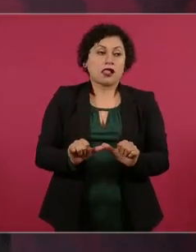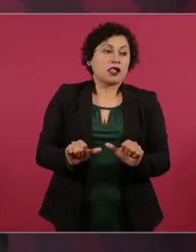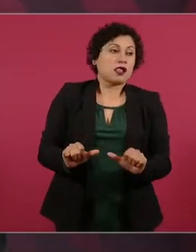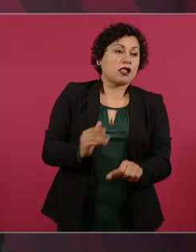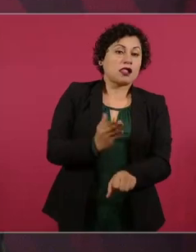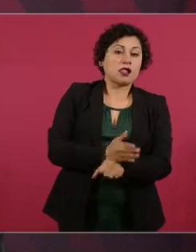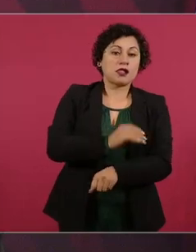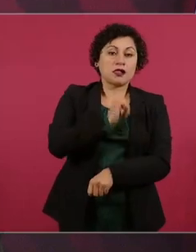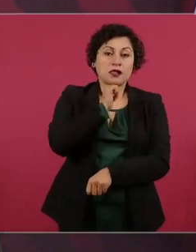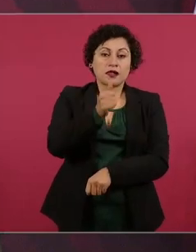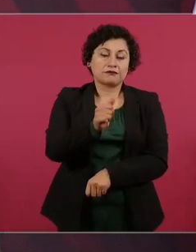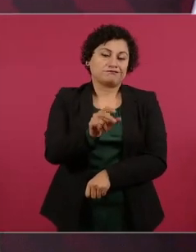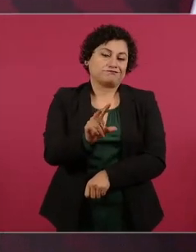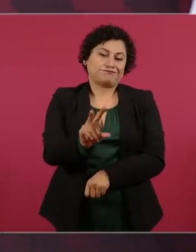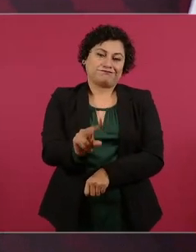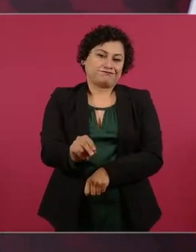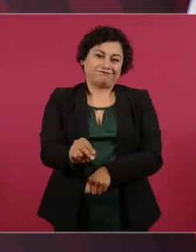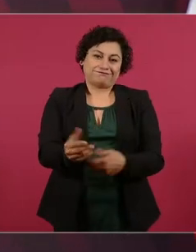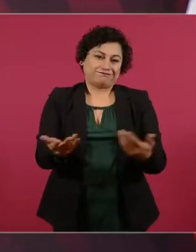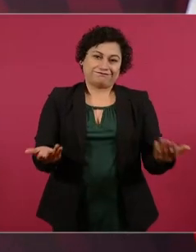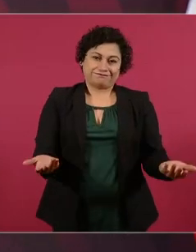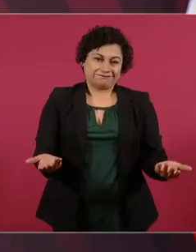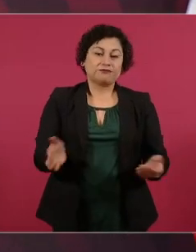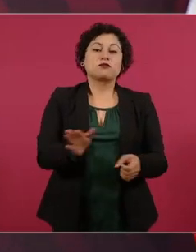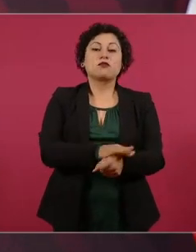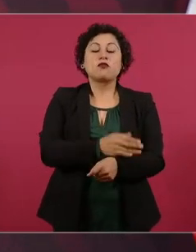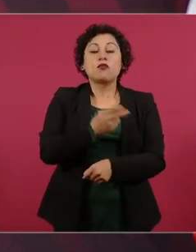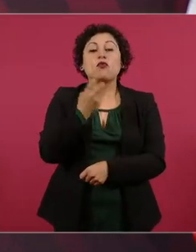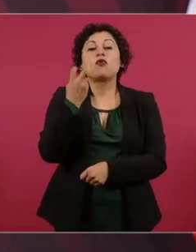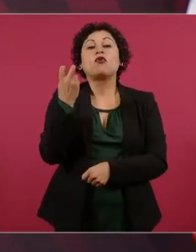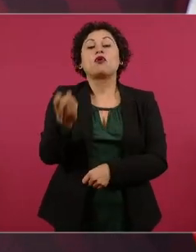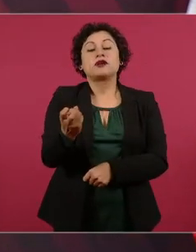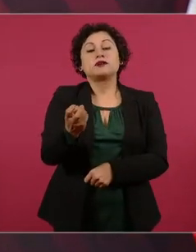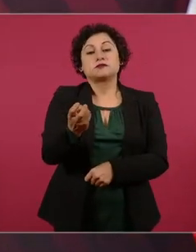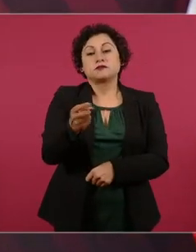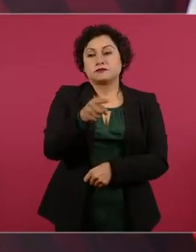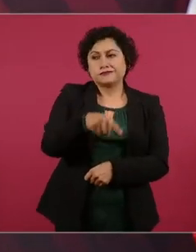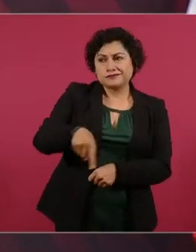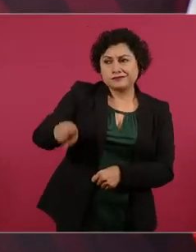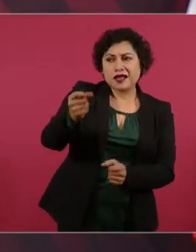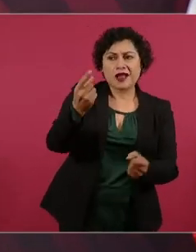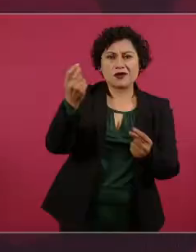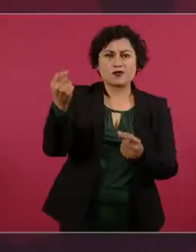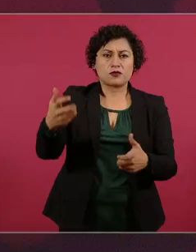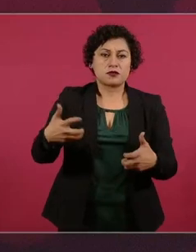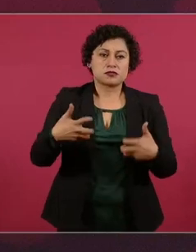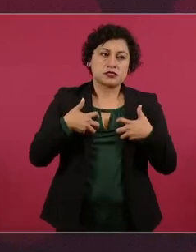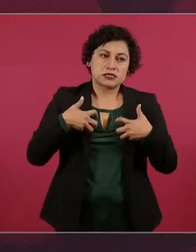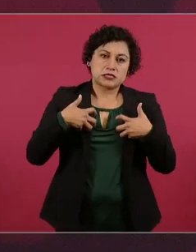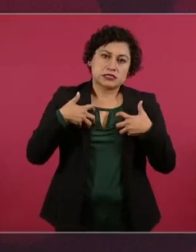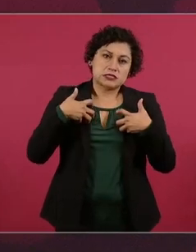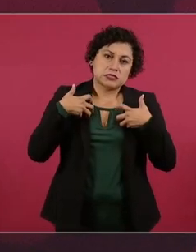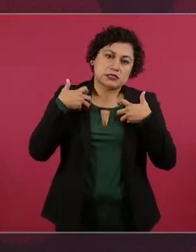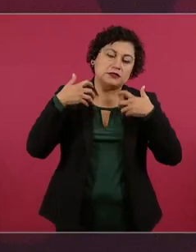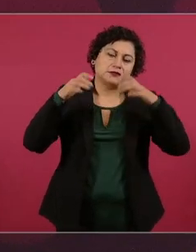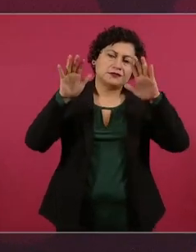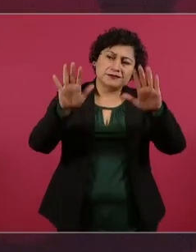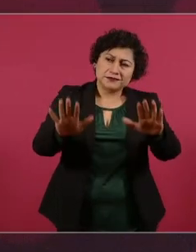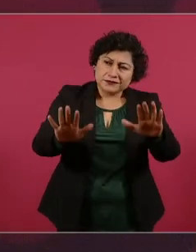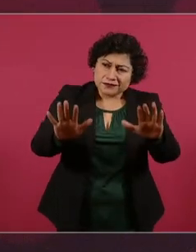enojadísimos. Pero que se serenen. Además, ahí vienen las elecciones.